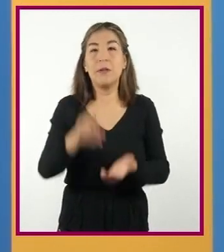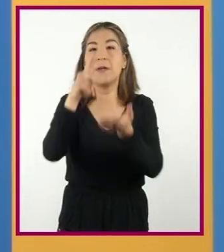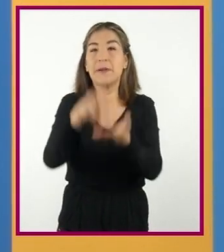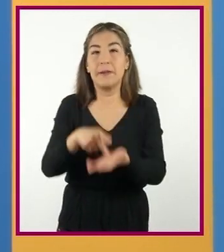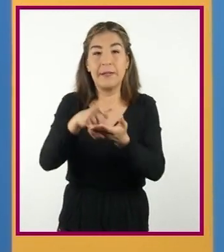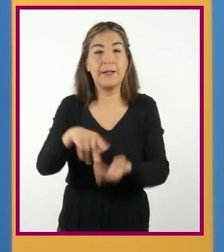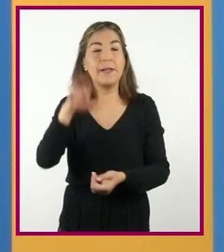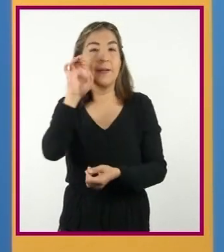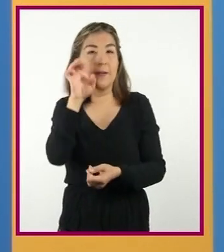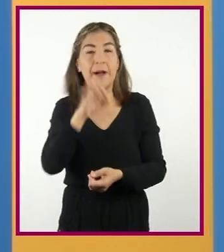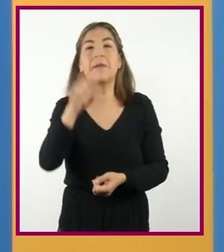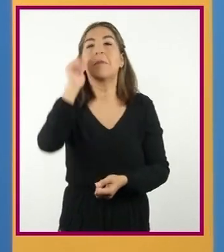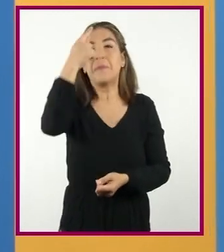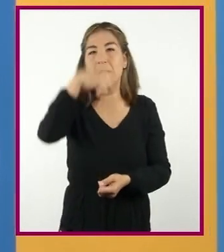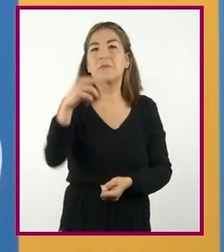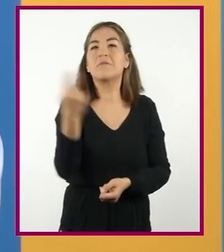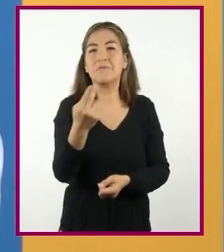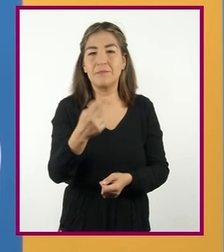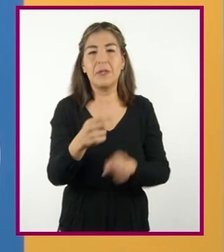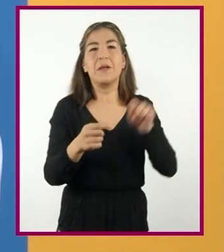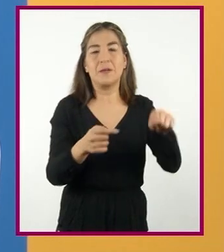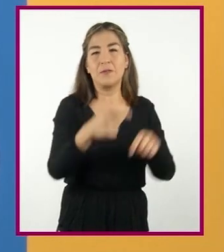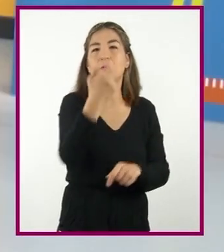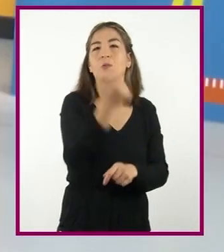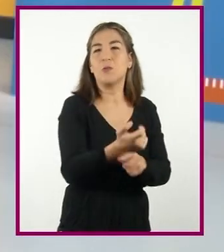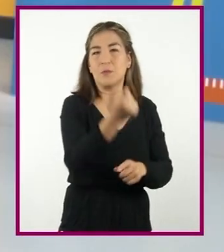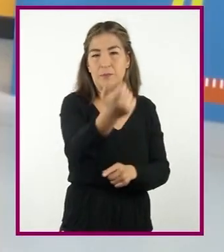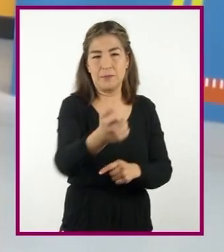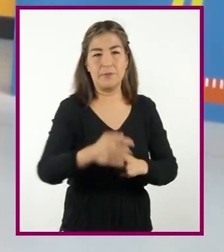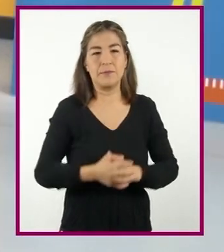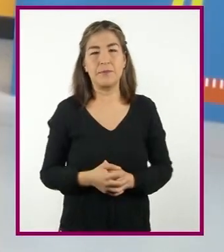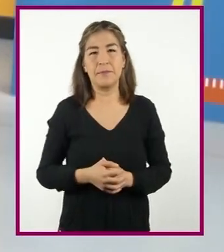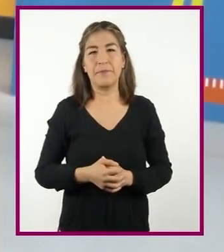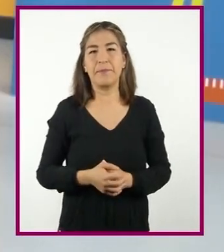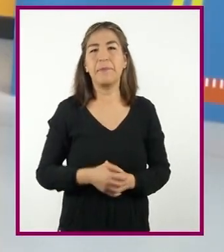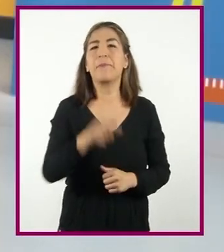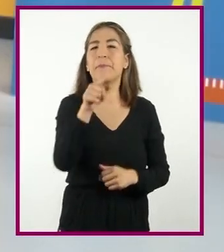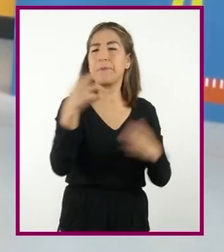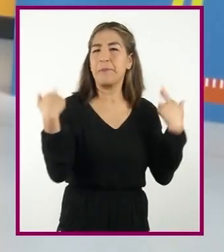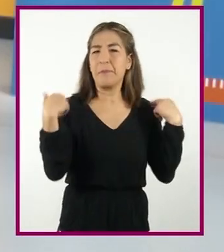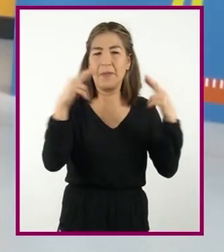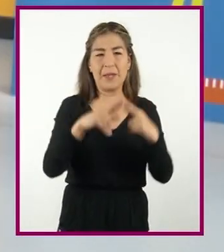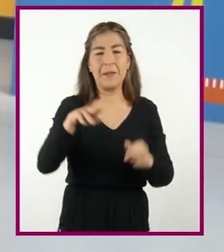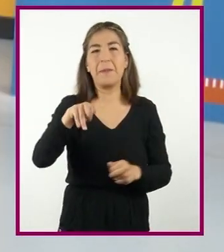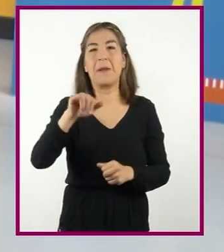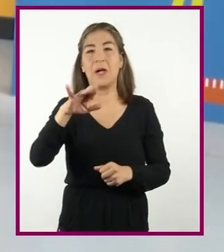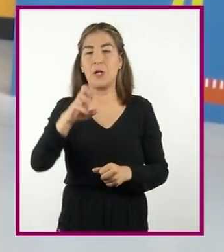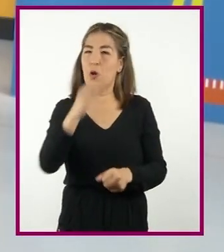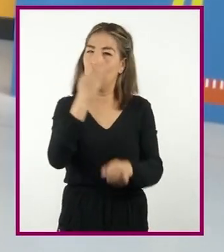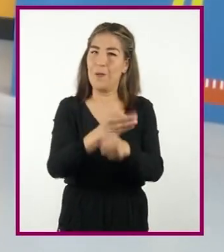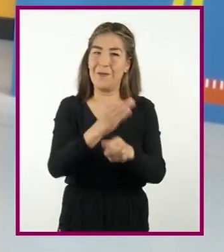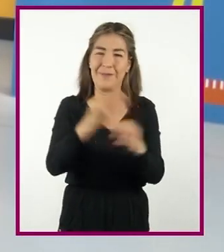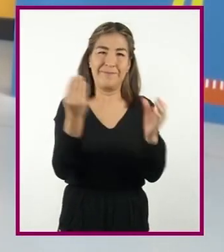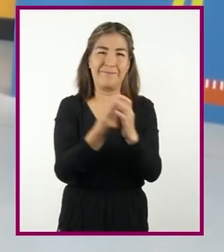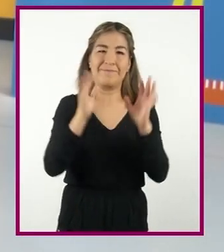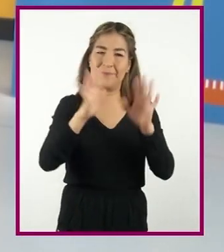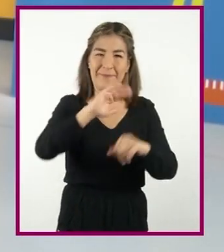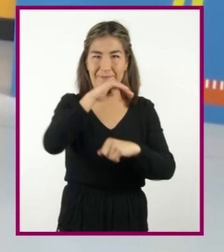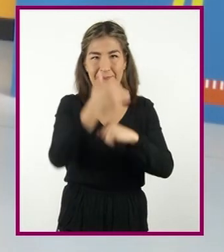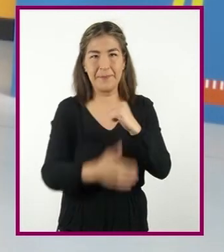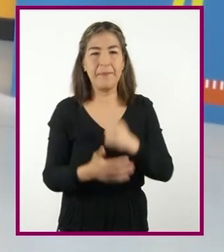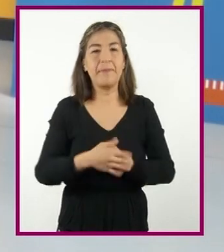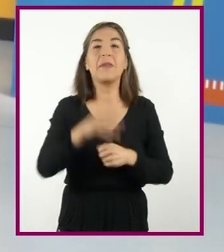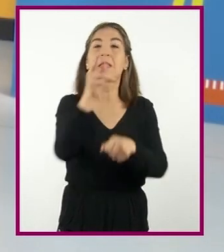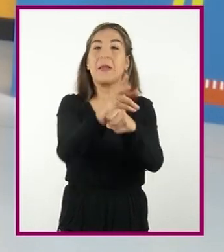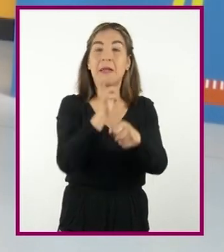kilogramos de naranja que se requieren para obtener su costo. Maestro Mario, la sesión está por terminar. Invitamos